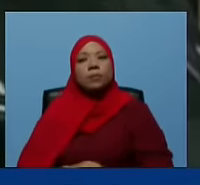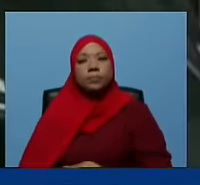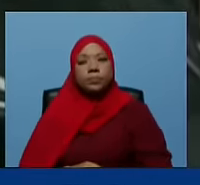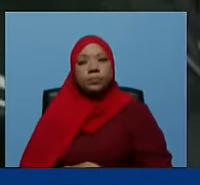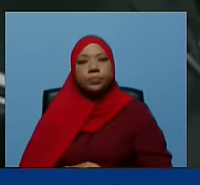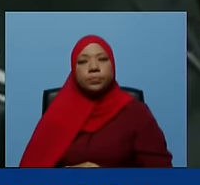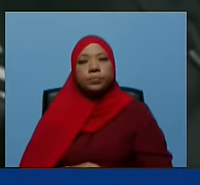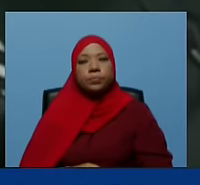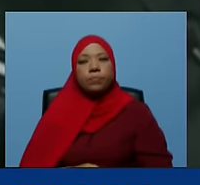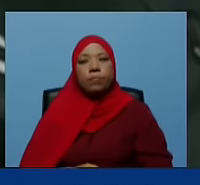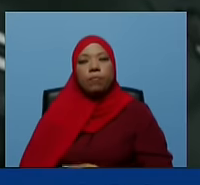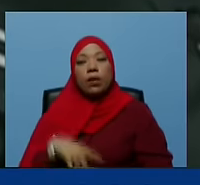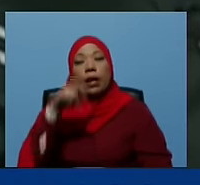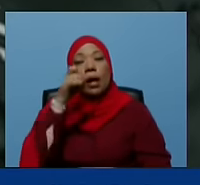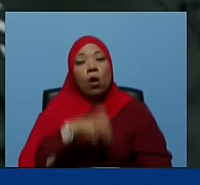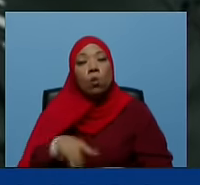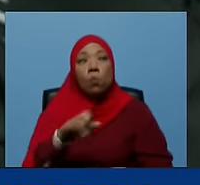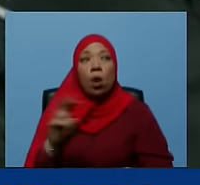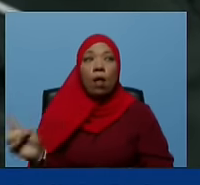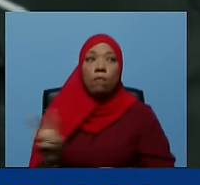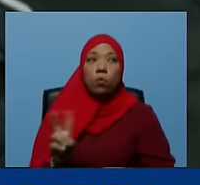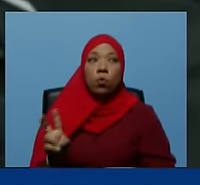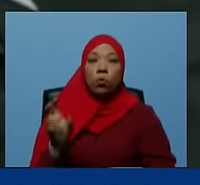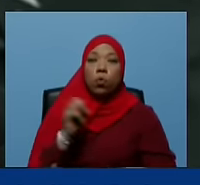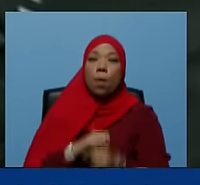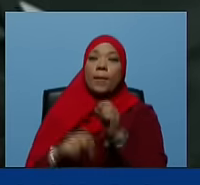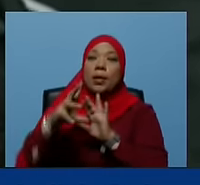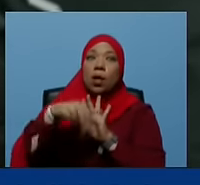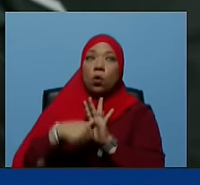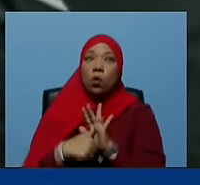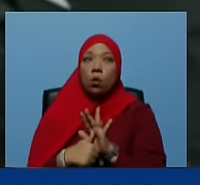más ha podido el pueblo de Venezuela frente a los zarpazos.